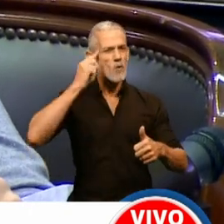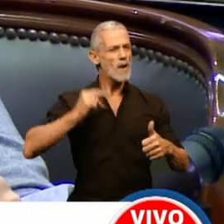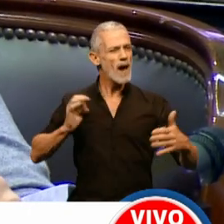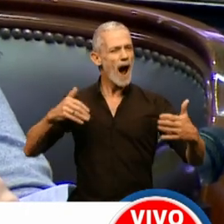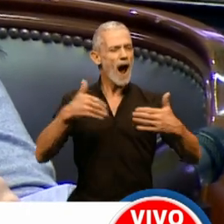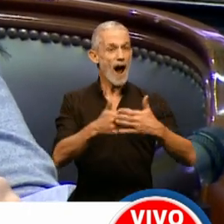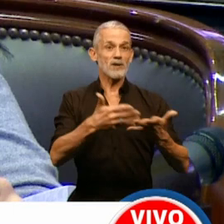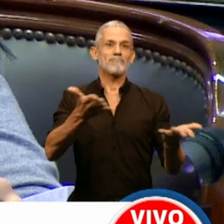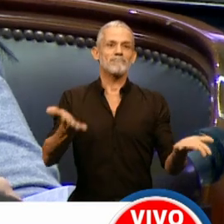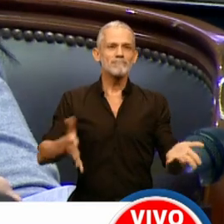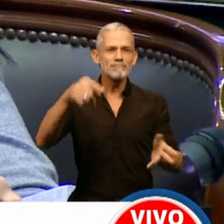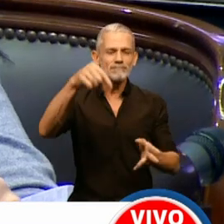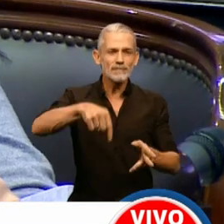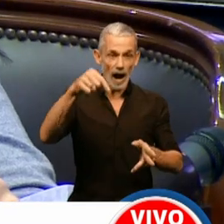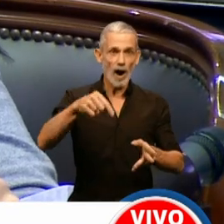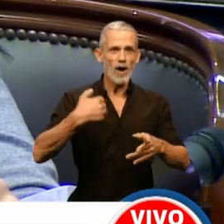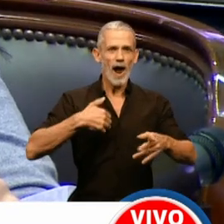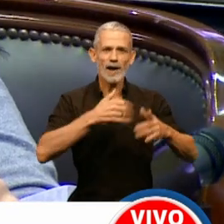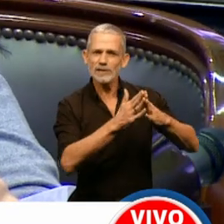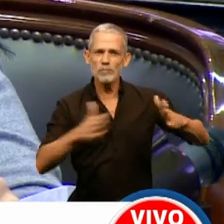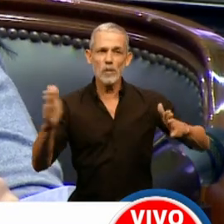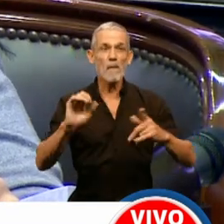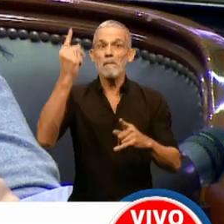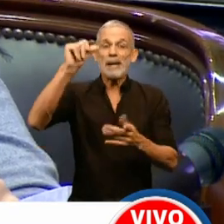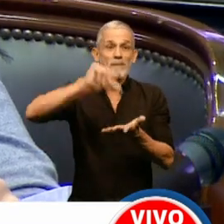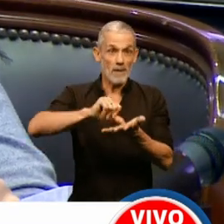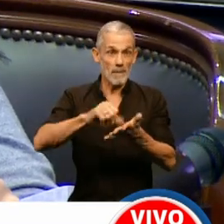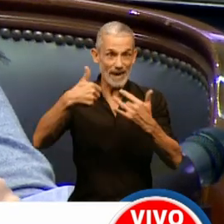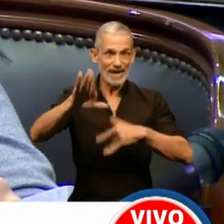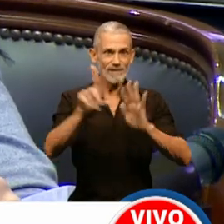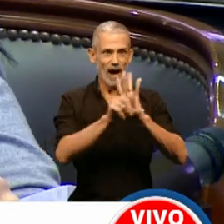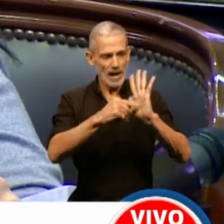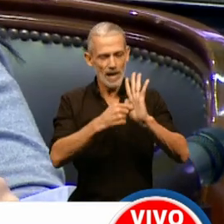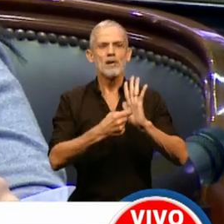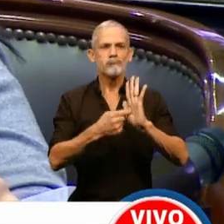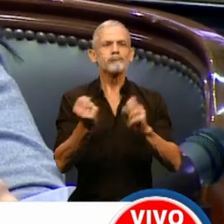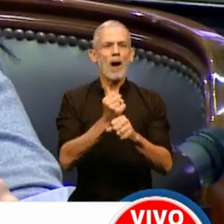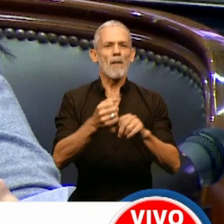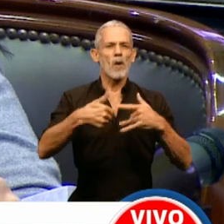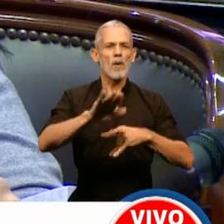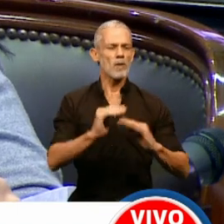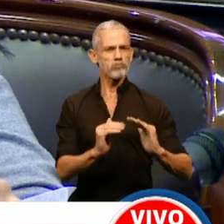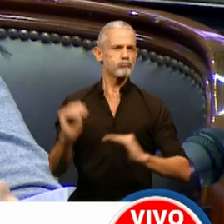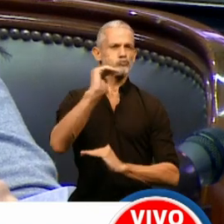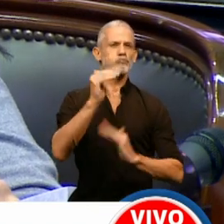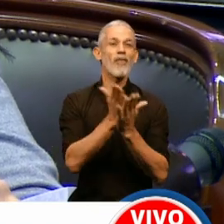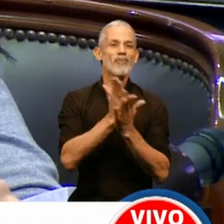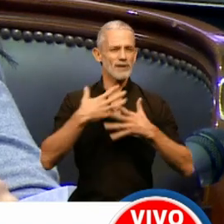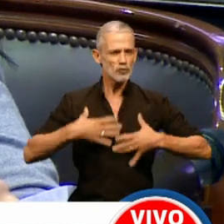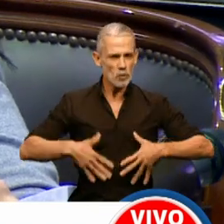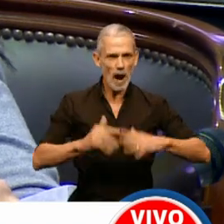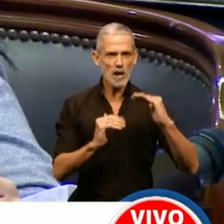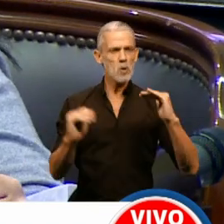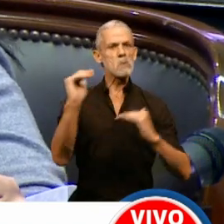se encamina a convertirse en el primer país que implementará esta medida a la vanguardia de los derechos humanos